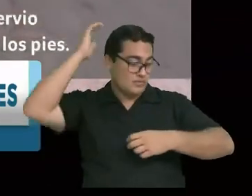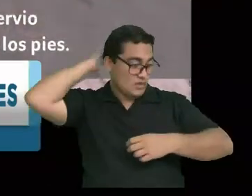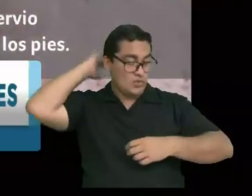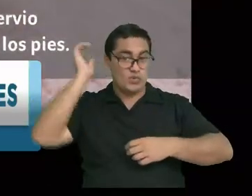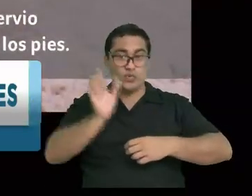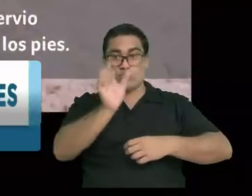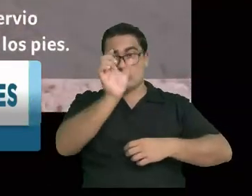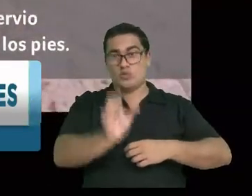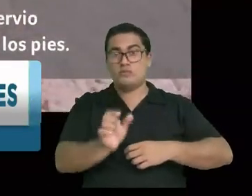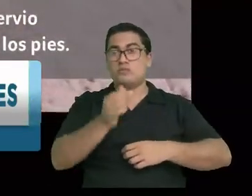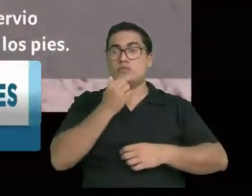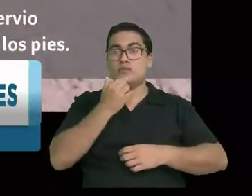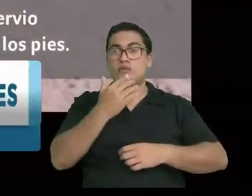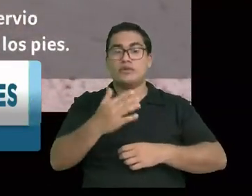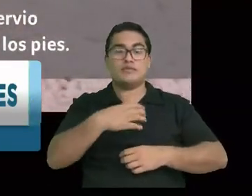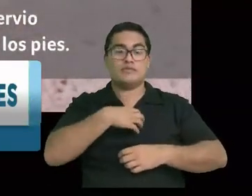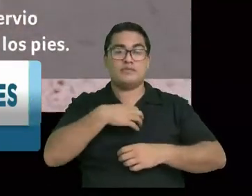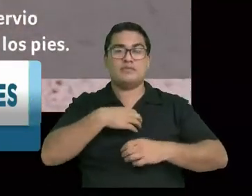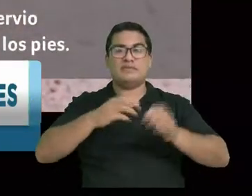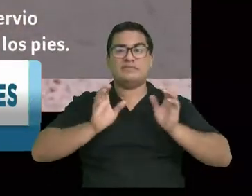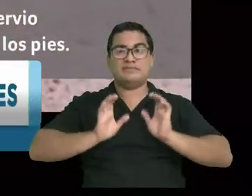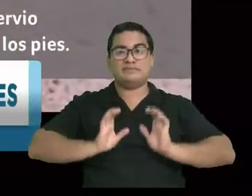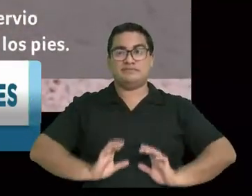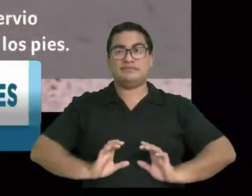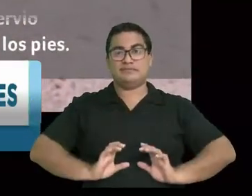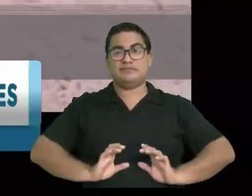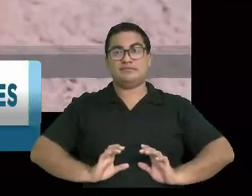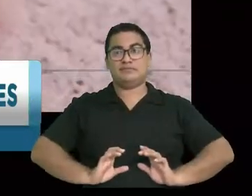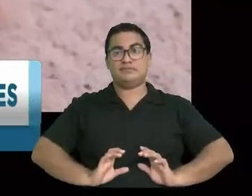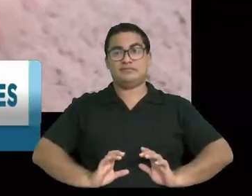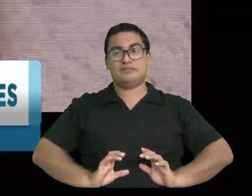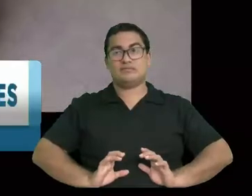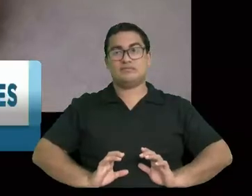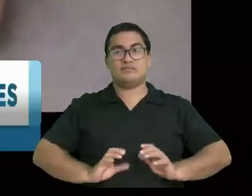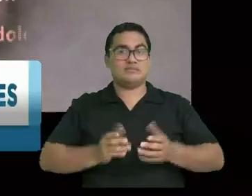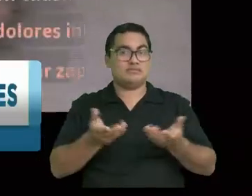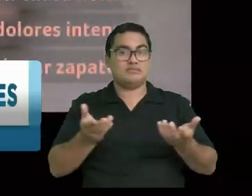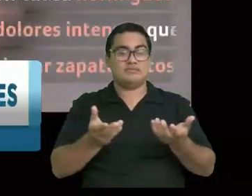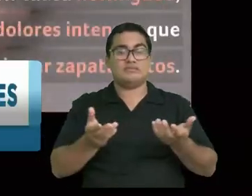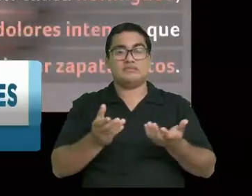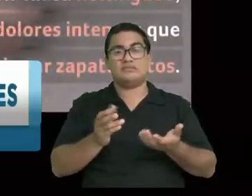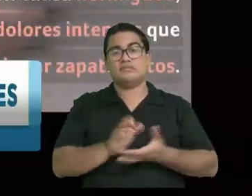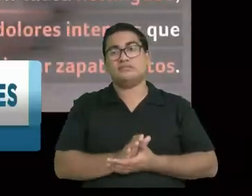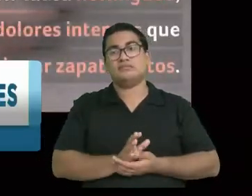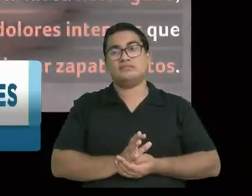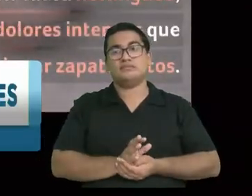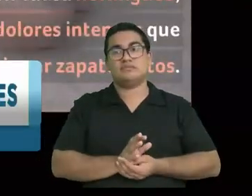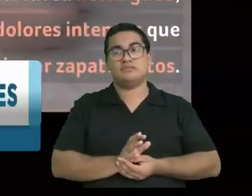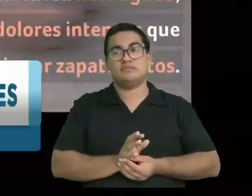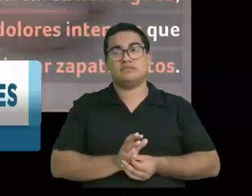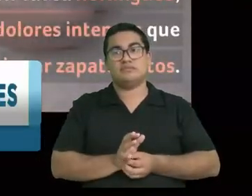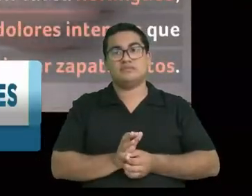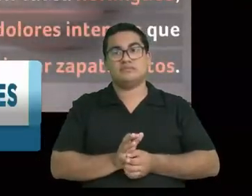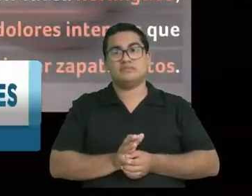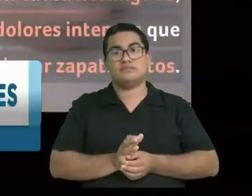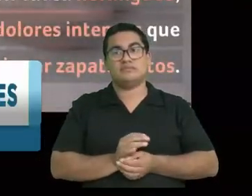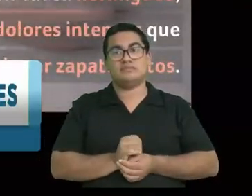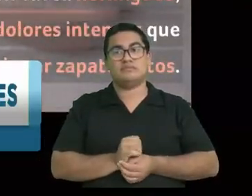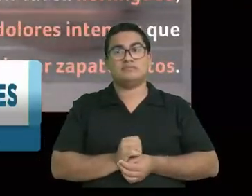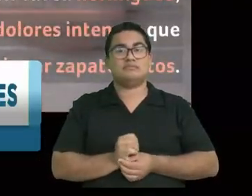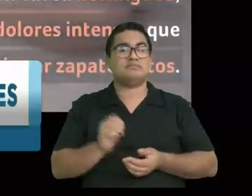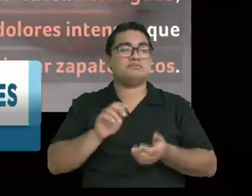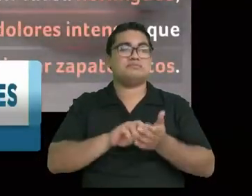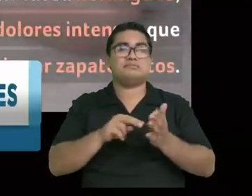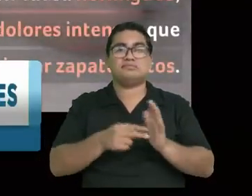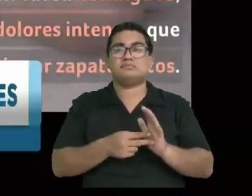el centro de gravedad de nuestro cuerpo es a nivel de L2, o sea, la segunda vértebra lumbar. Ese es nuestro centro de gravedad. ¿Qué significa